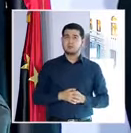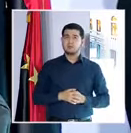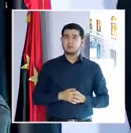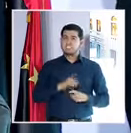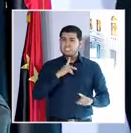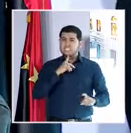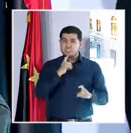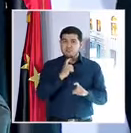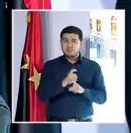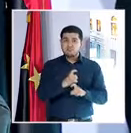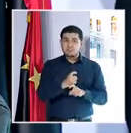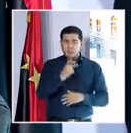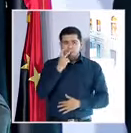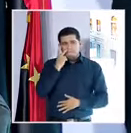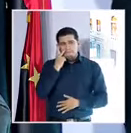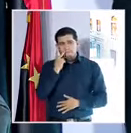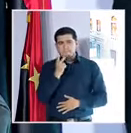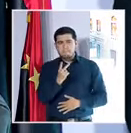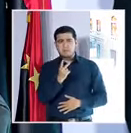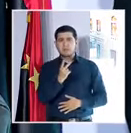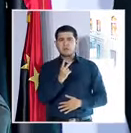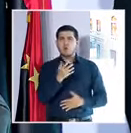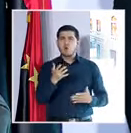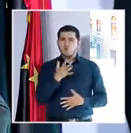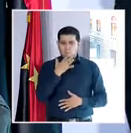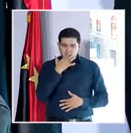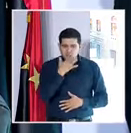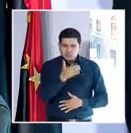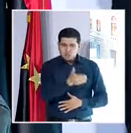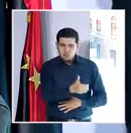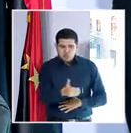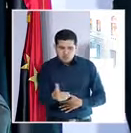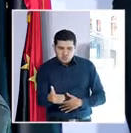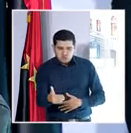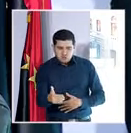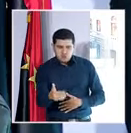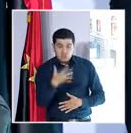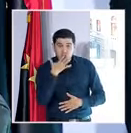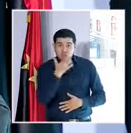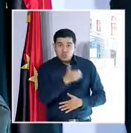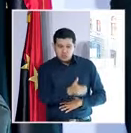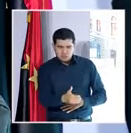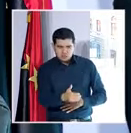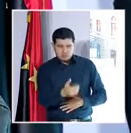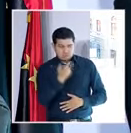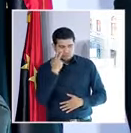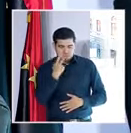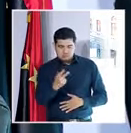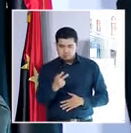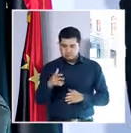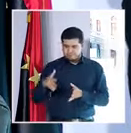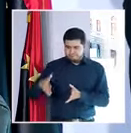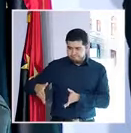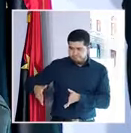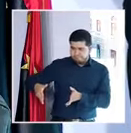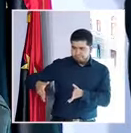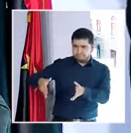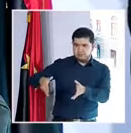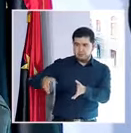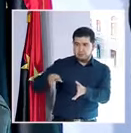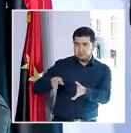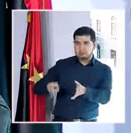niños, a niñas, a personas de la tercera edad tiradas en la vía, siendo sus necesidades a